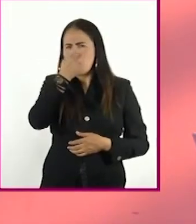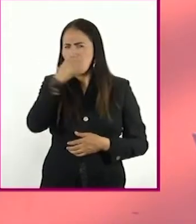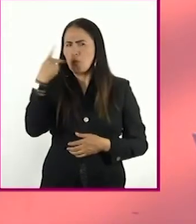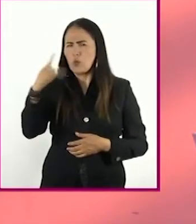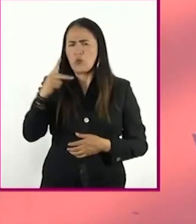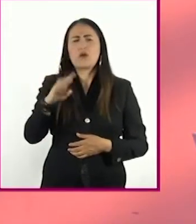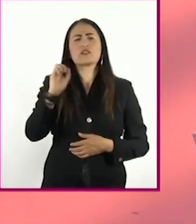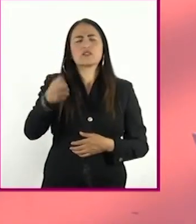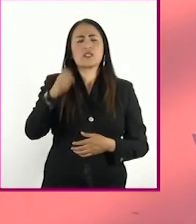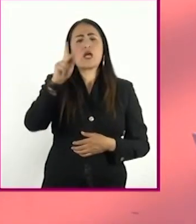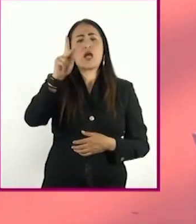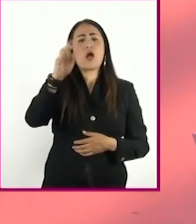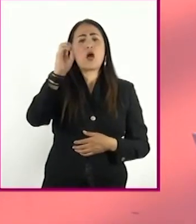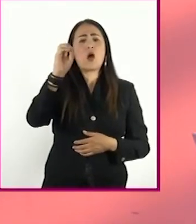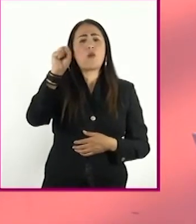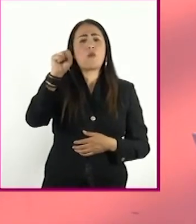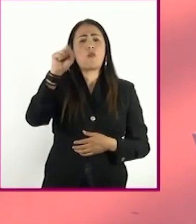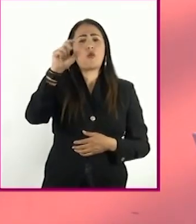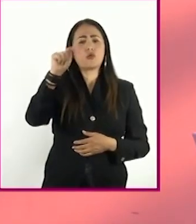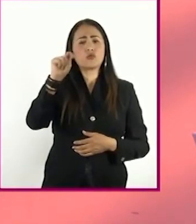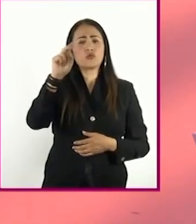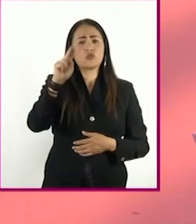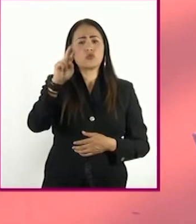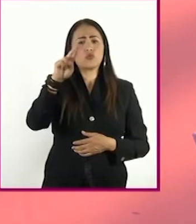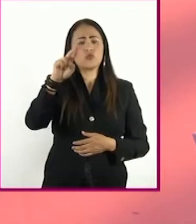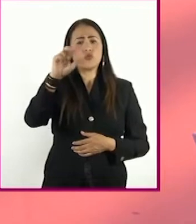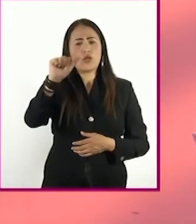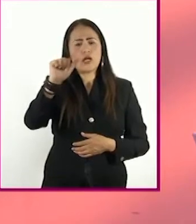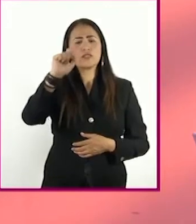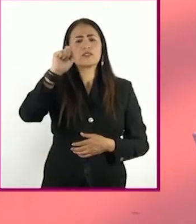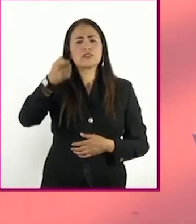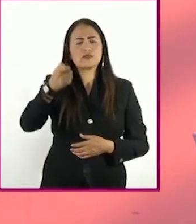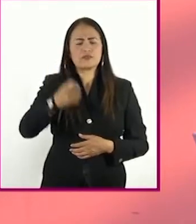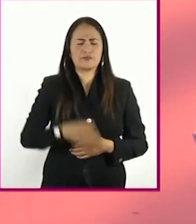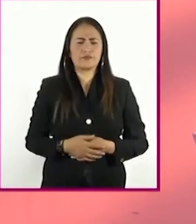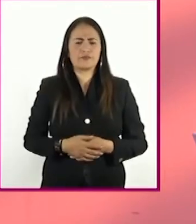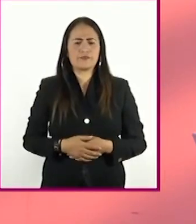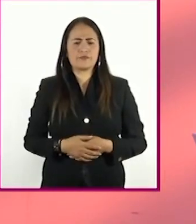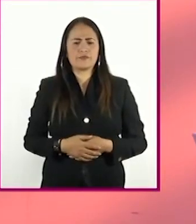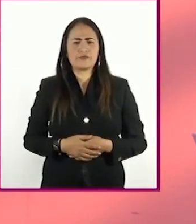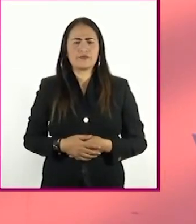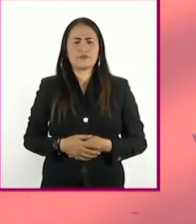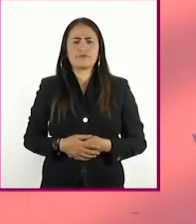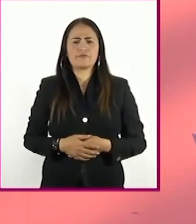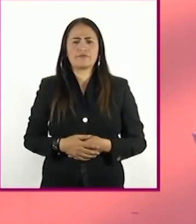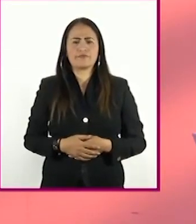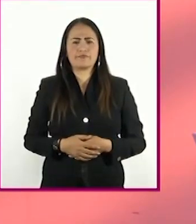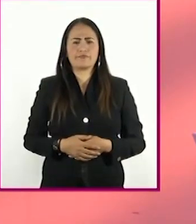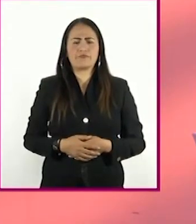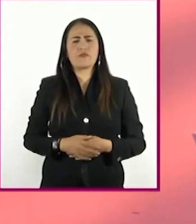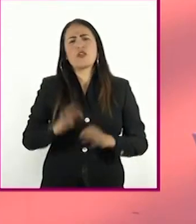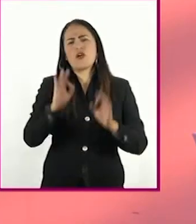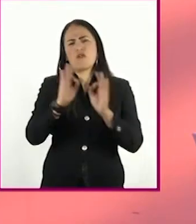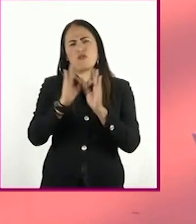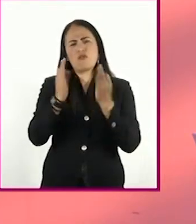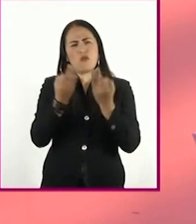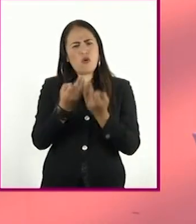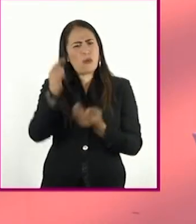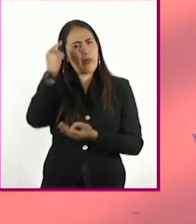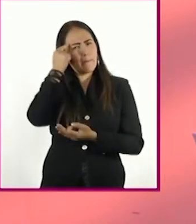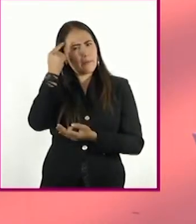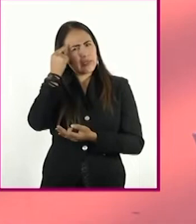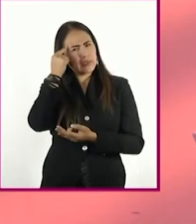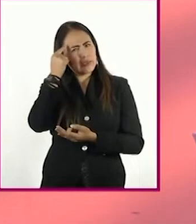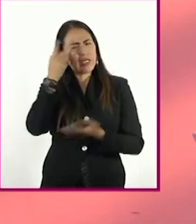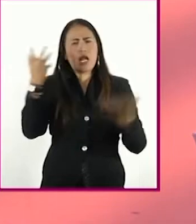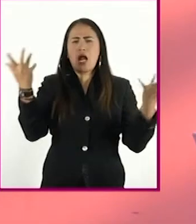el Diccionario de la Lengua Española en su sexta acepción, se define como la actitud o manera de pensar, obrar